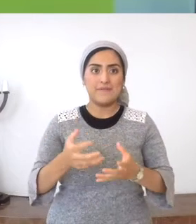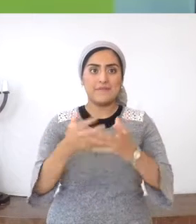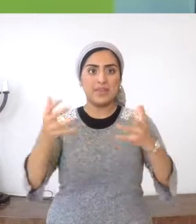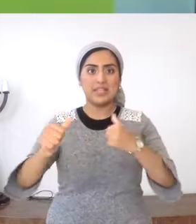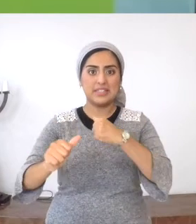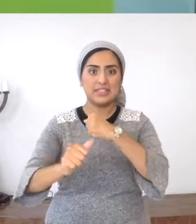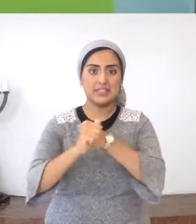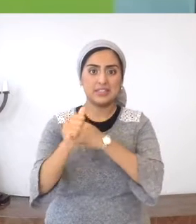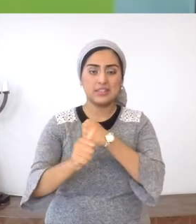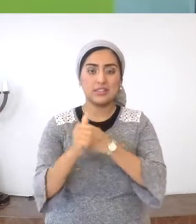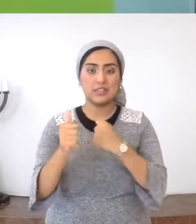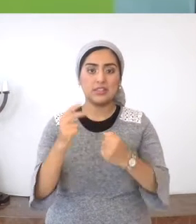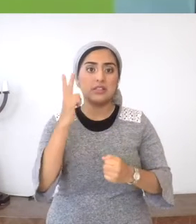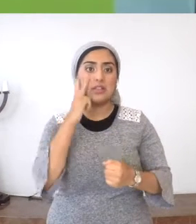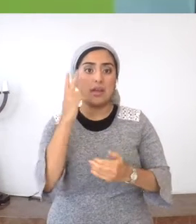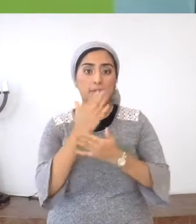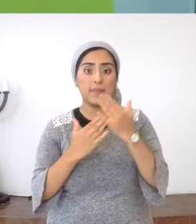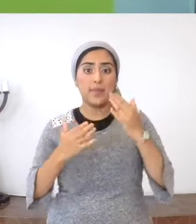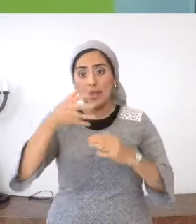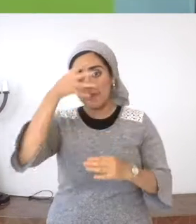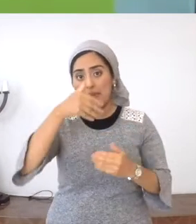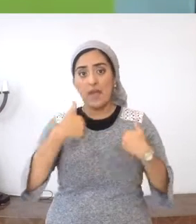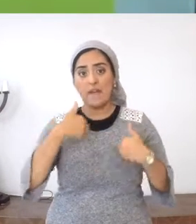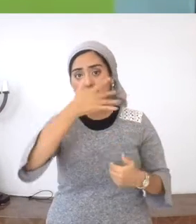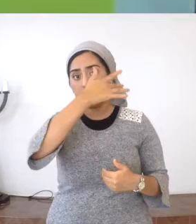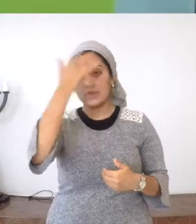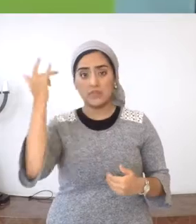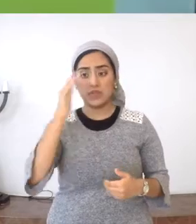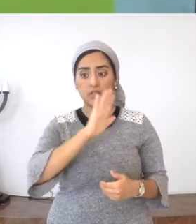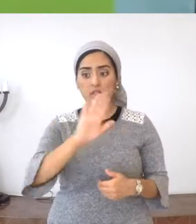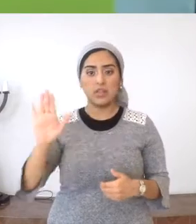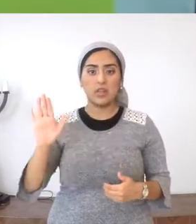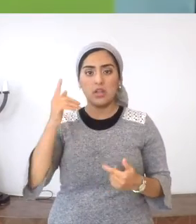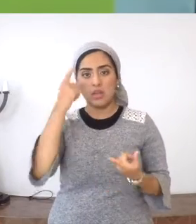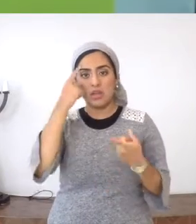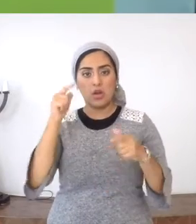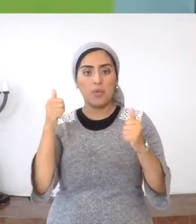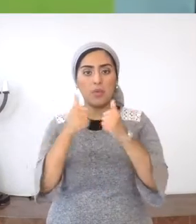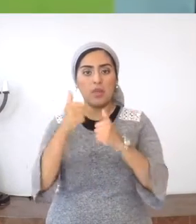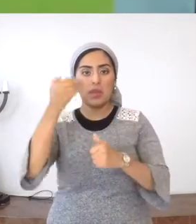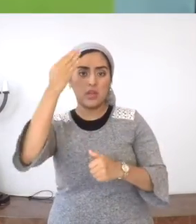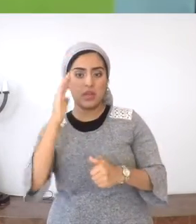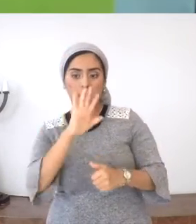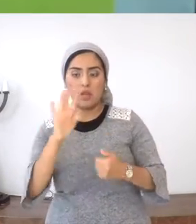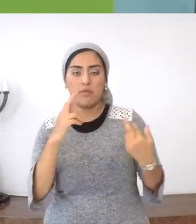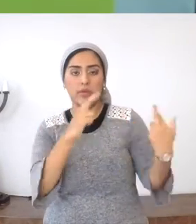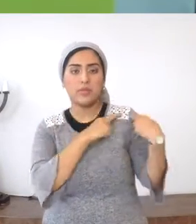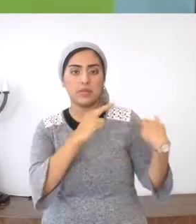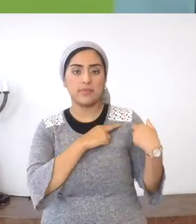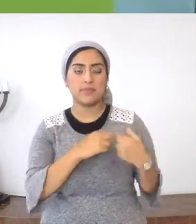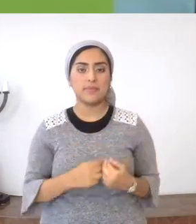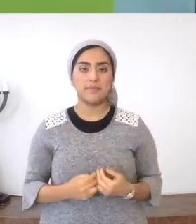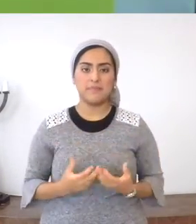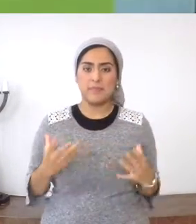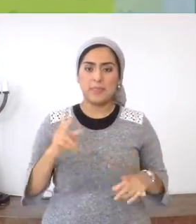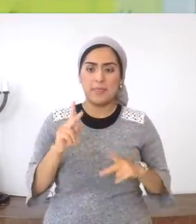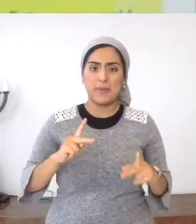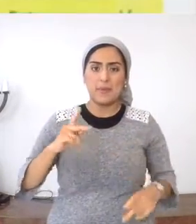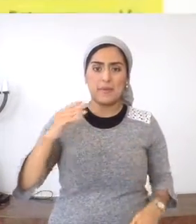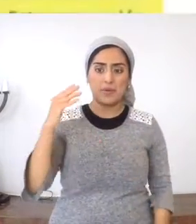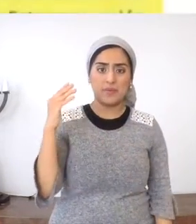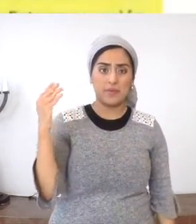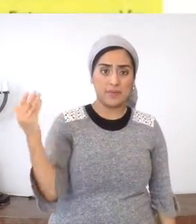Del pacto Llega a un momento En que abundan Tales peligros También parece Que algunos hombres Han olvidado Su parte en el pacto Con el Ojin Y sus